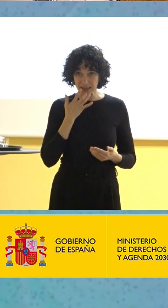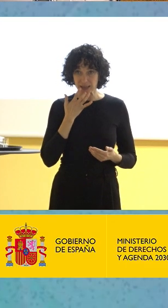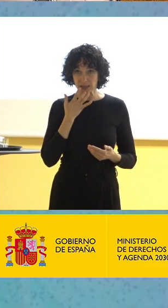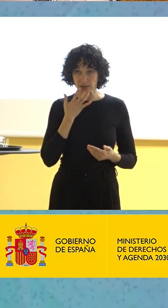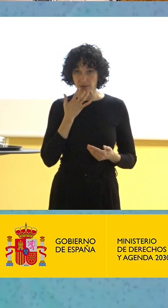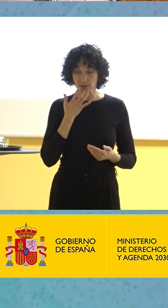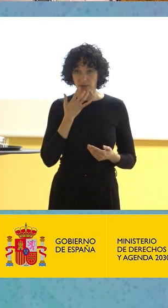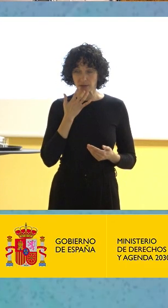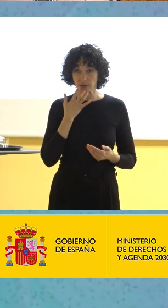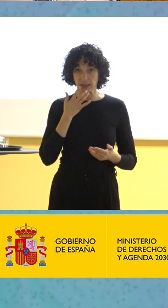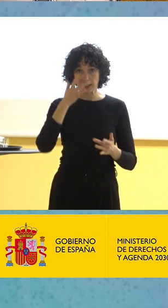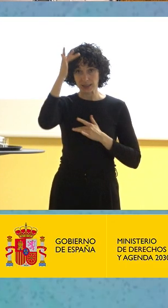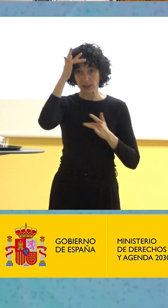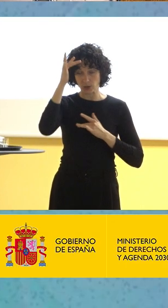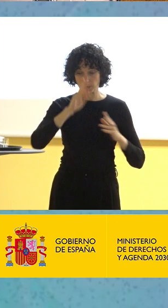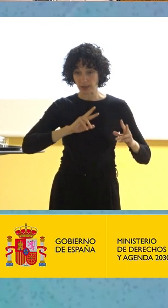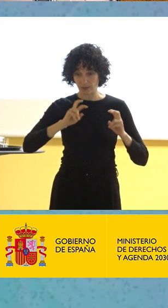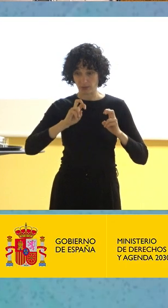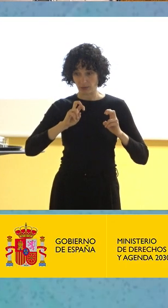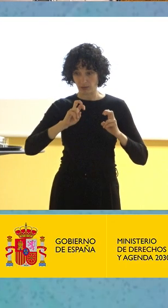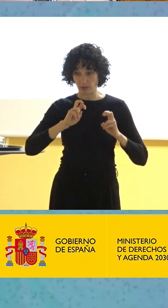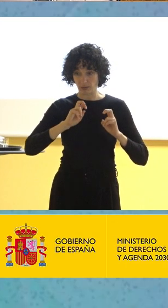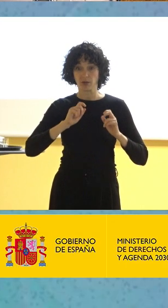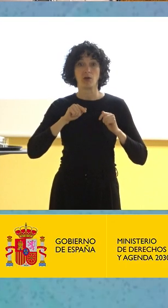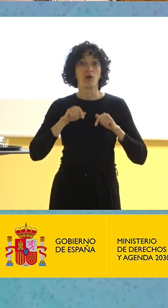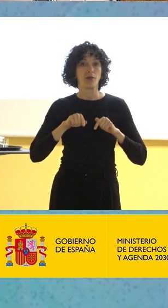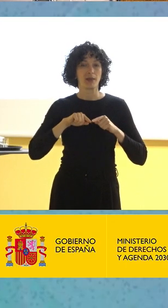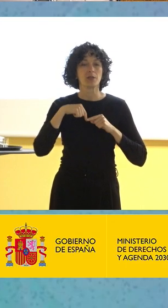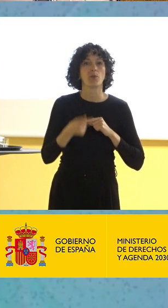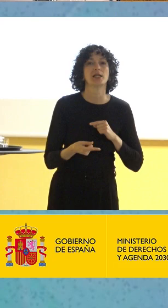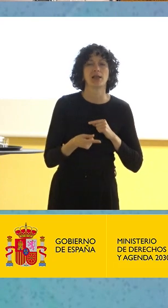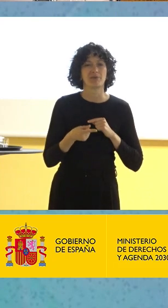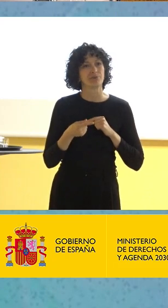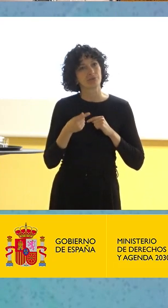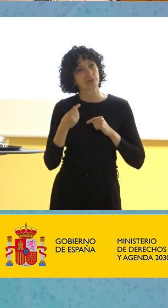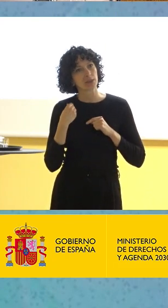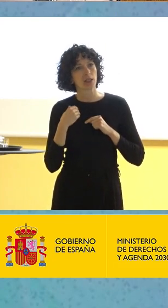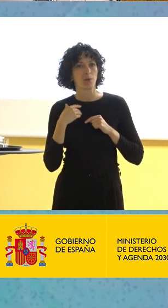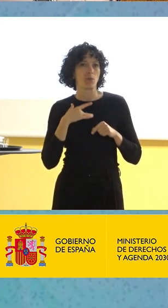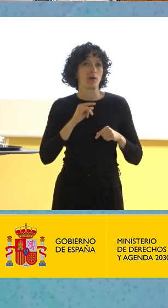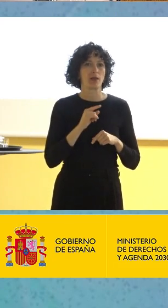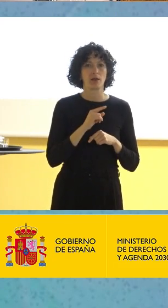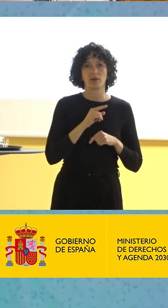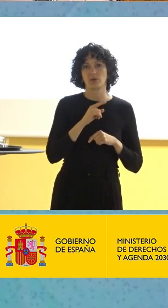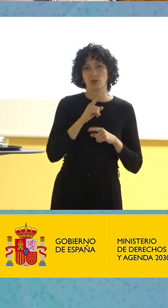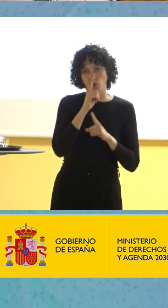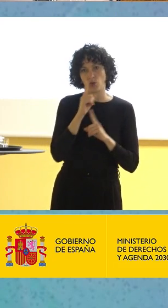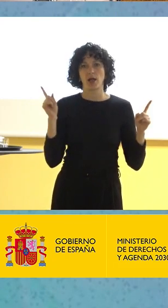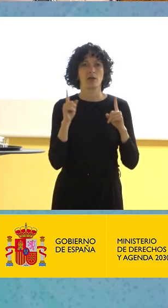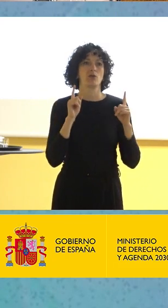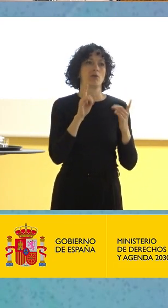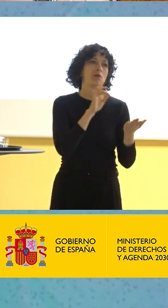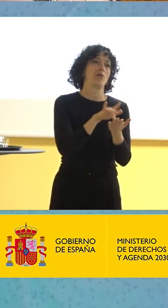una vez que se han producido los primeros síntomas no hay un diagnóstico claro pese a un año de peregrinaje, ¿no?, en ciertas